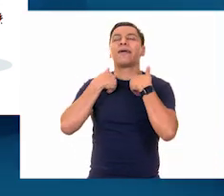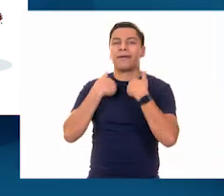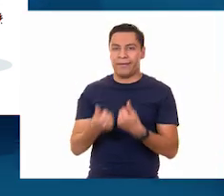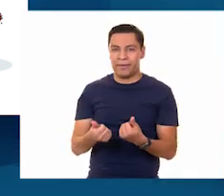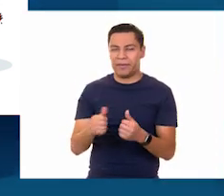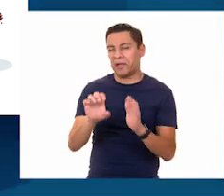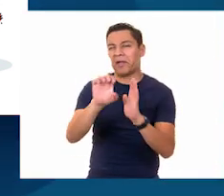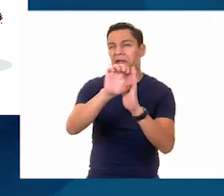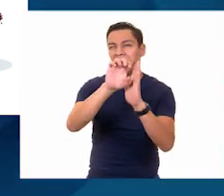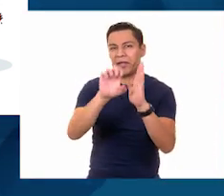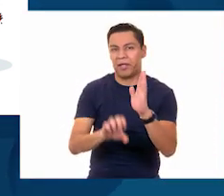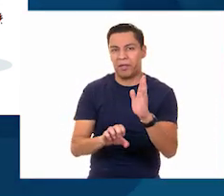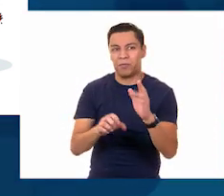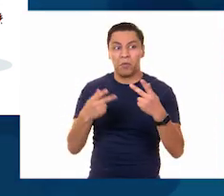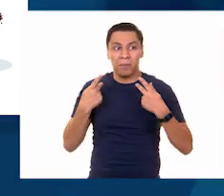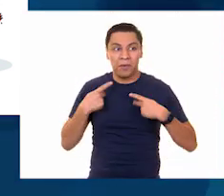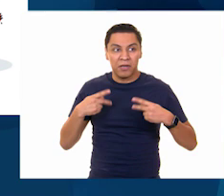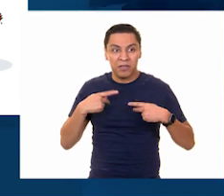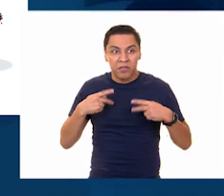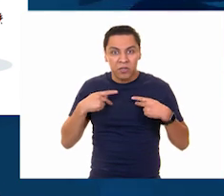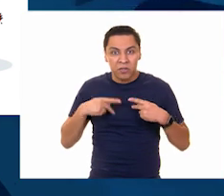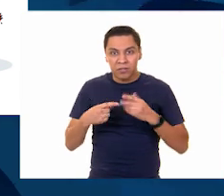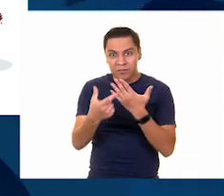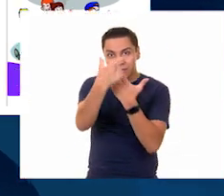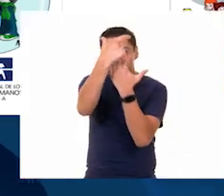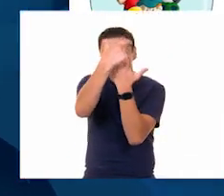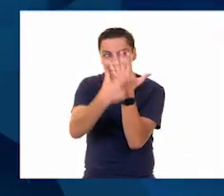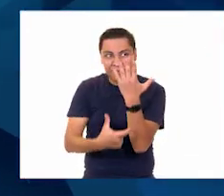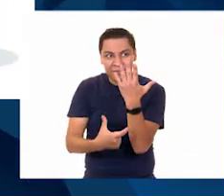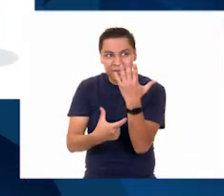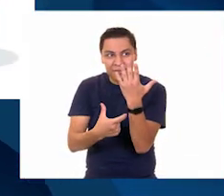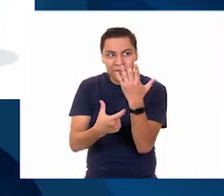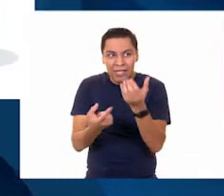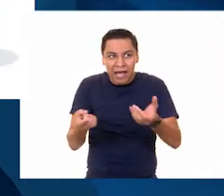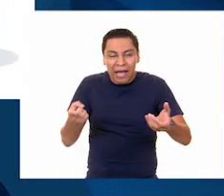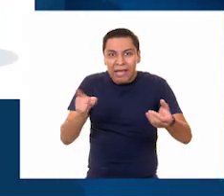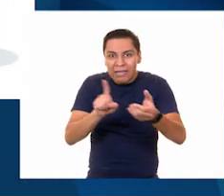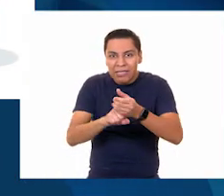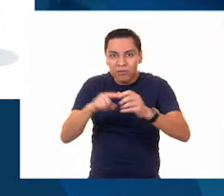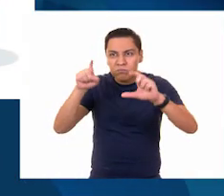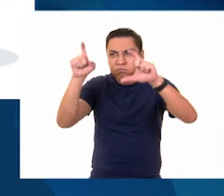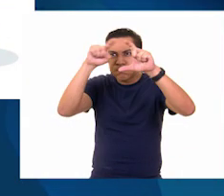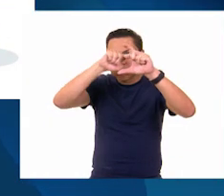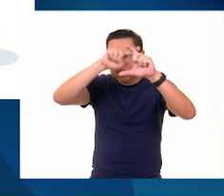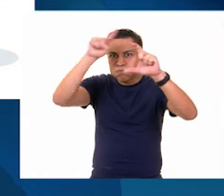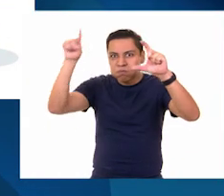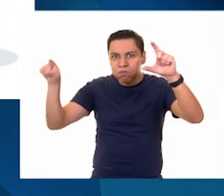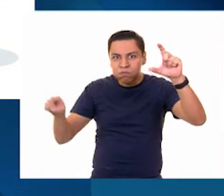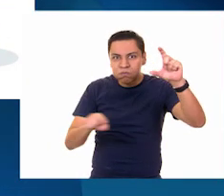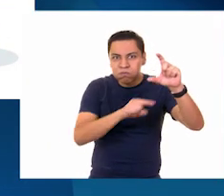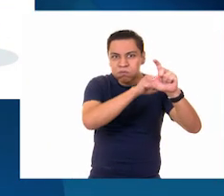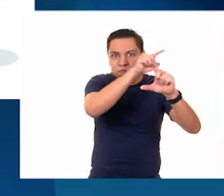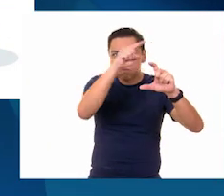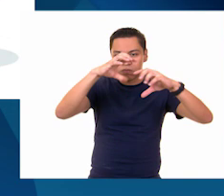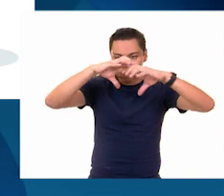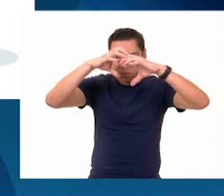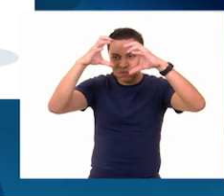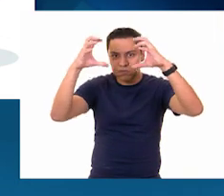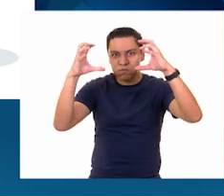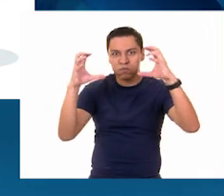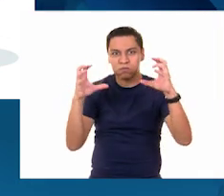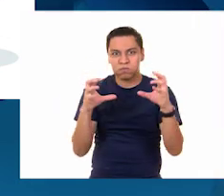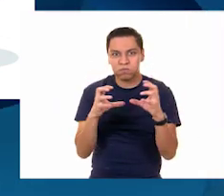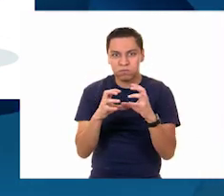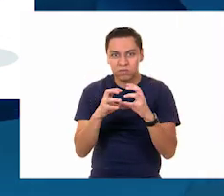Por ejemplo, los personajes en el dibujo de la portada están dentro de una esfera transparente, como si fuera un campo de fuerza en el